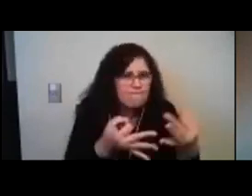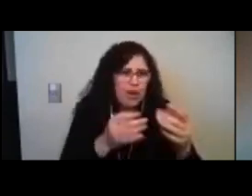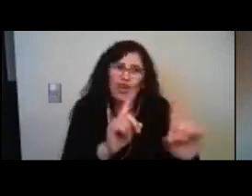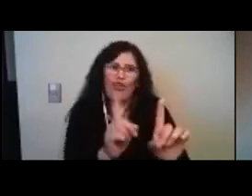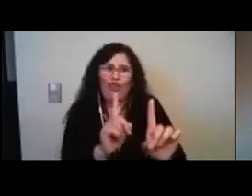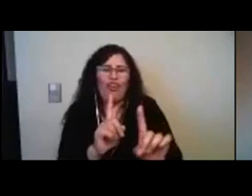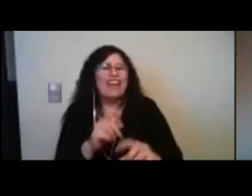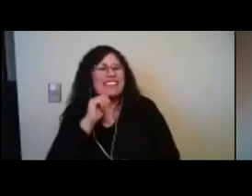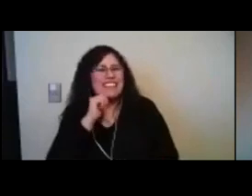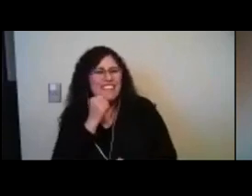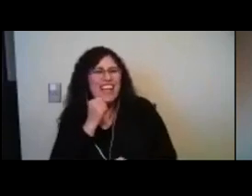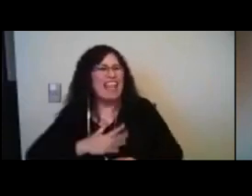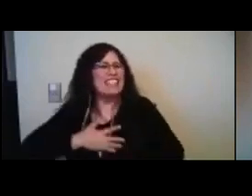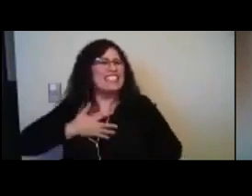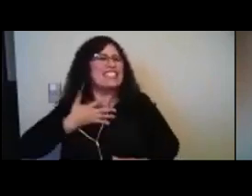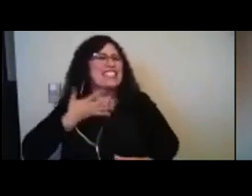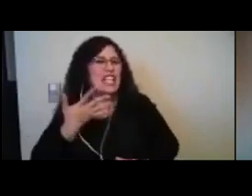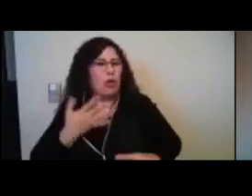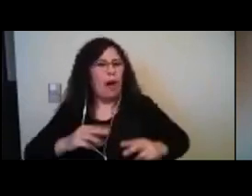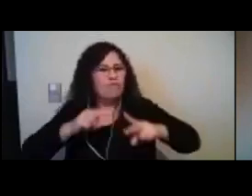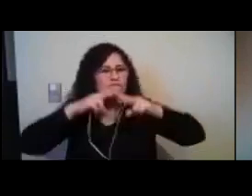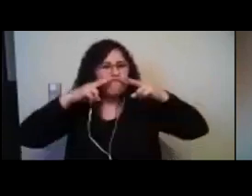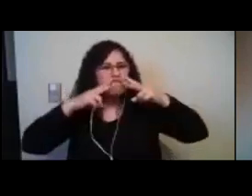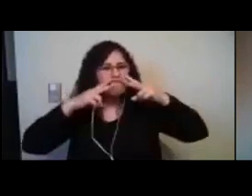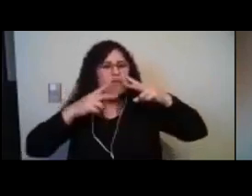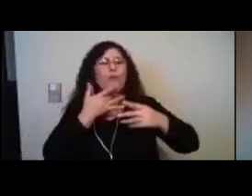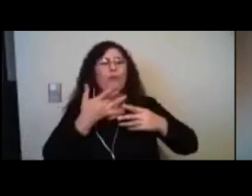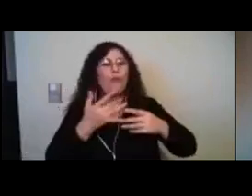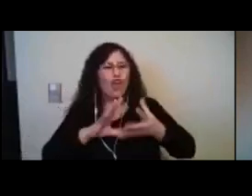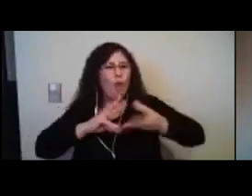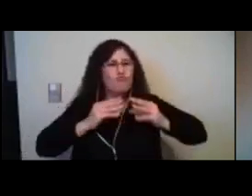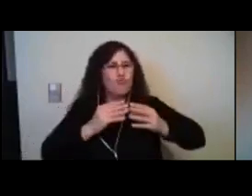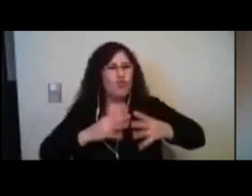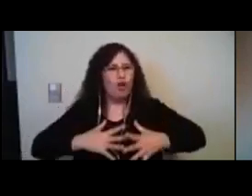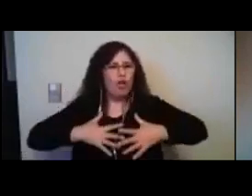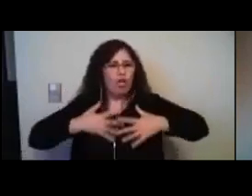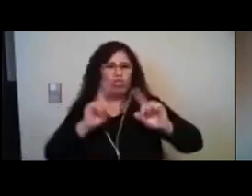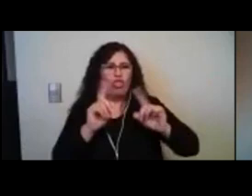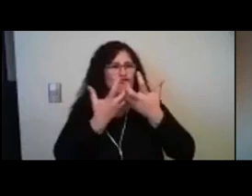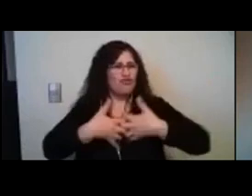con sintomatología respiratoria, ¿de acuerdo?